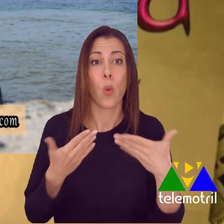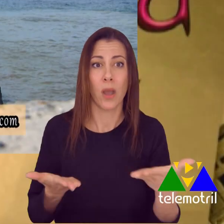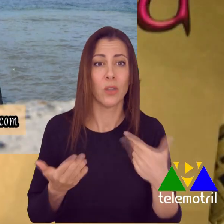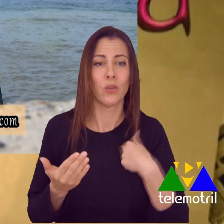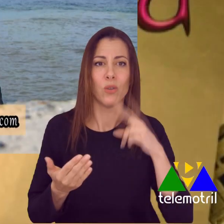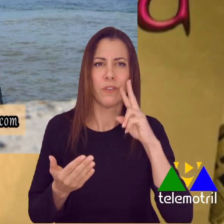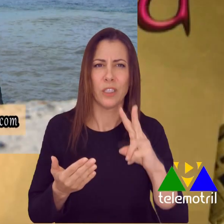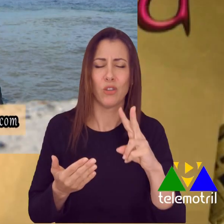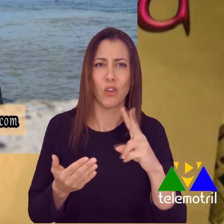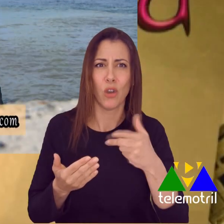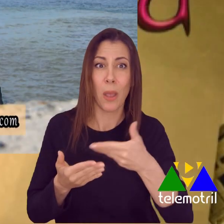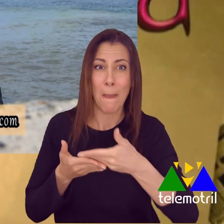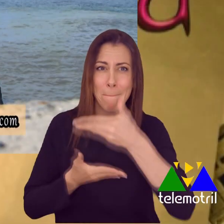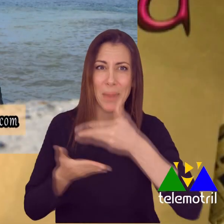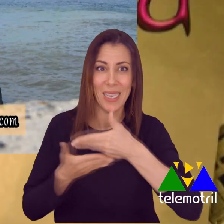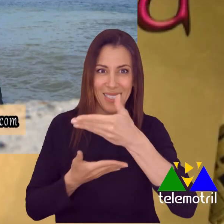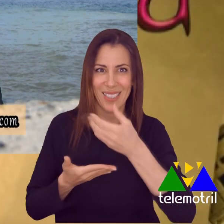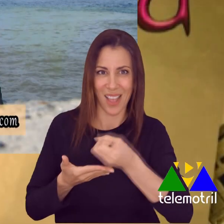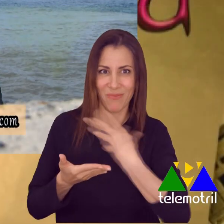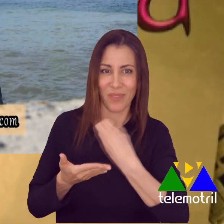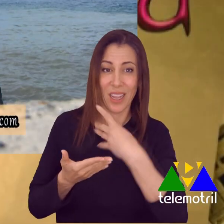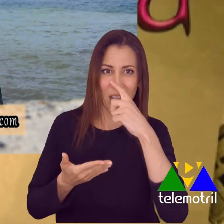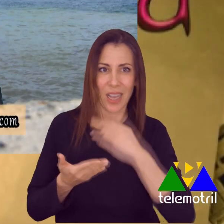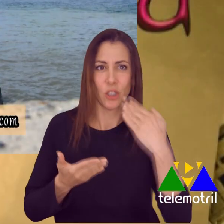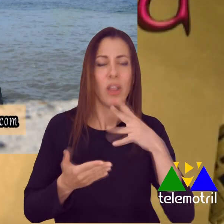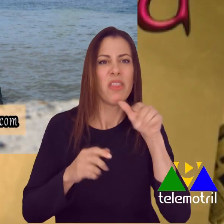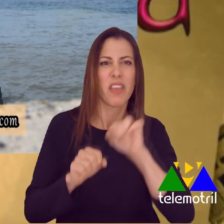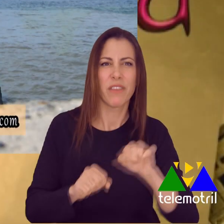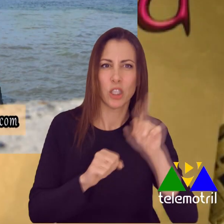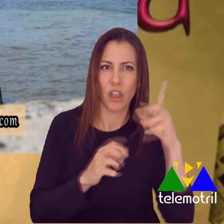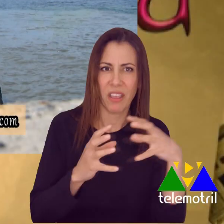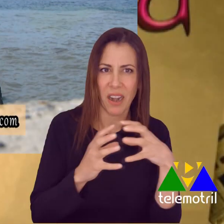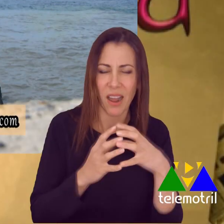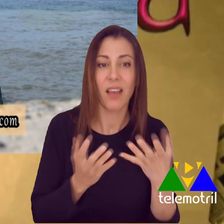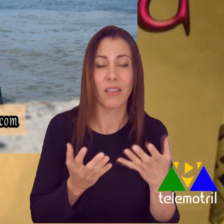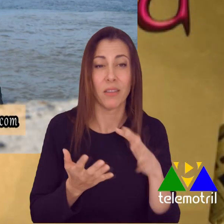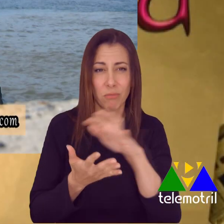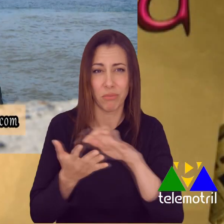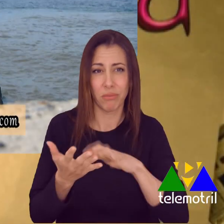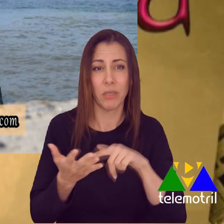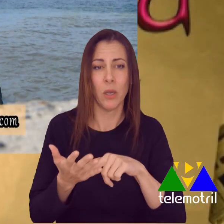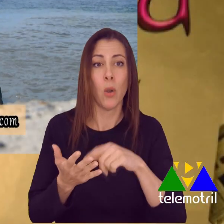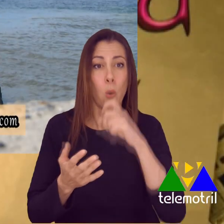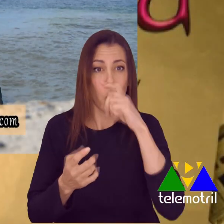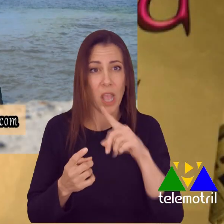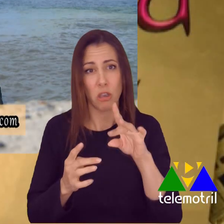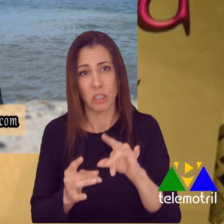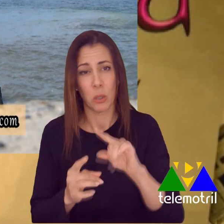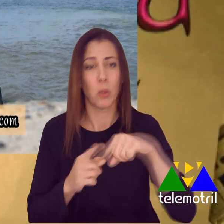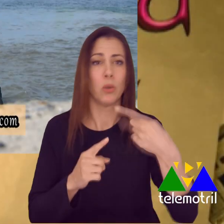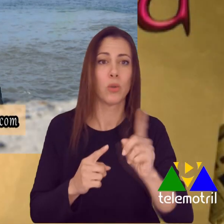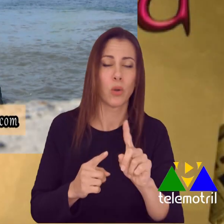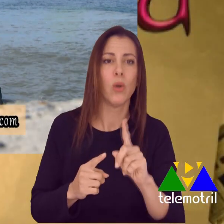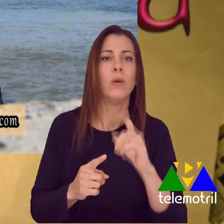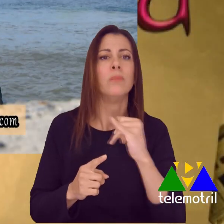la prensa de esos años, el Defensor de Granada y tal, un año sí, otro no,